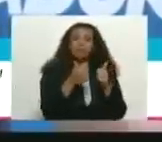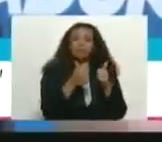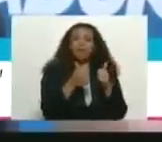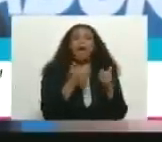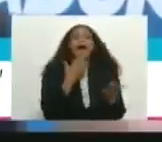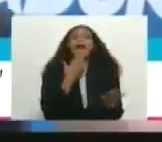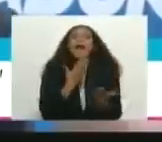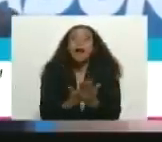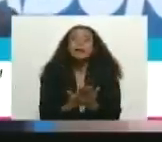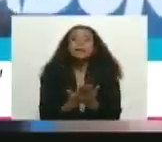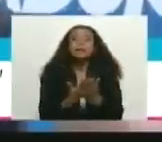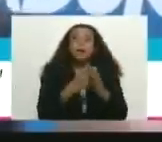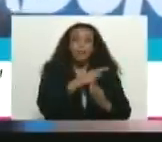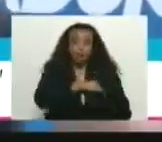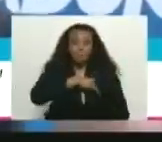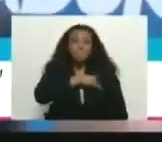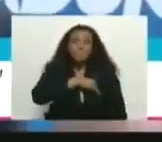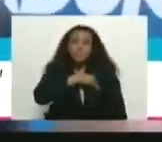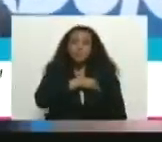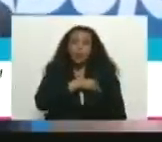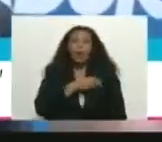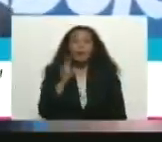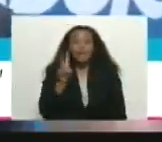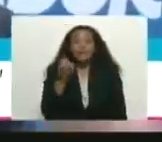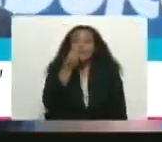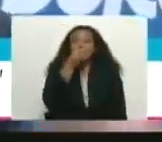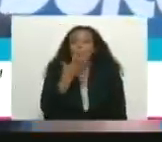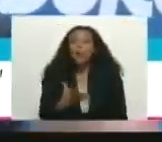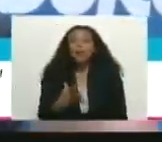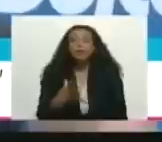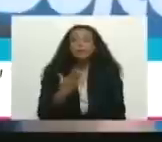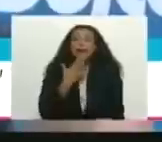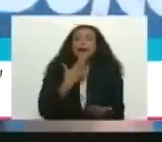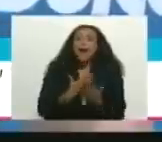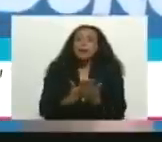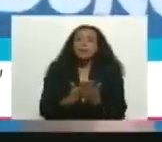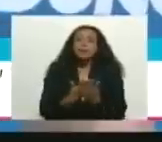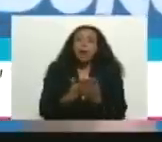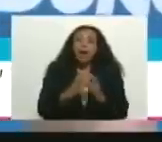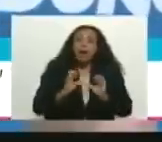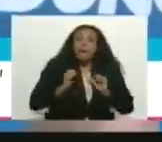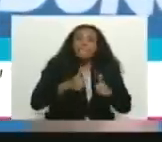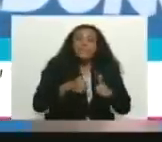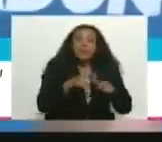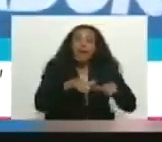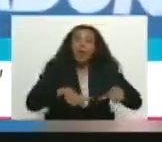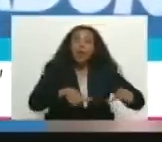equipo de la misión Venezuela Bella. Yo creo que ellos han empezado